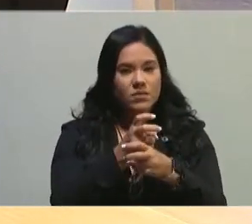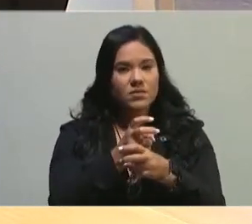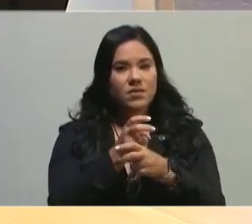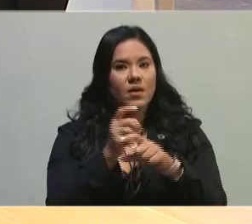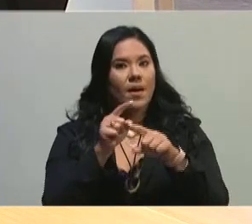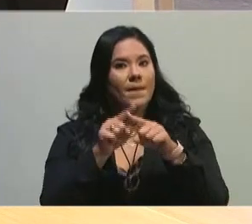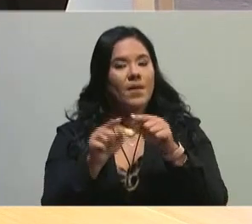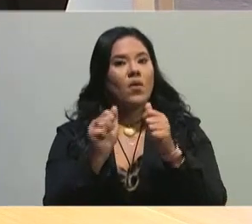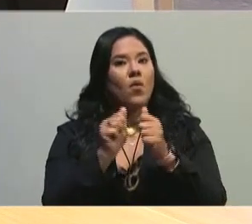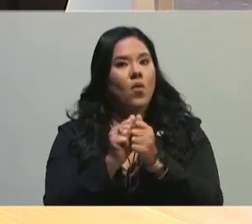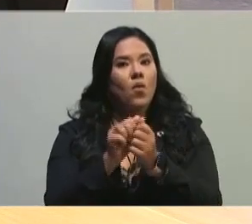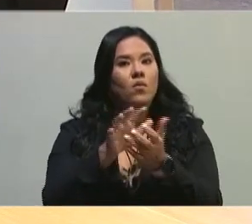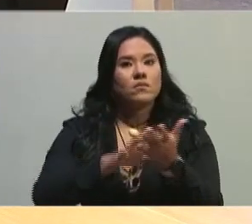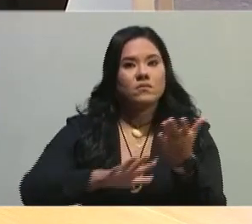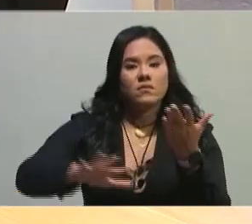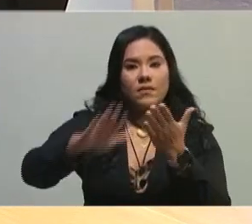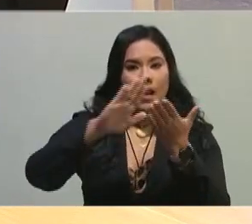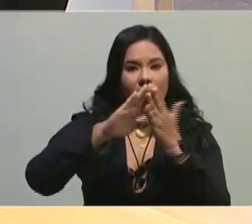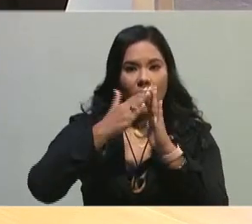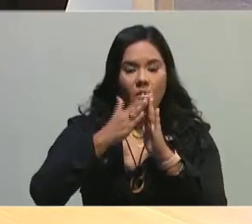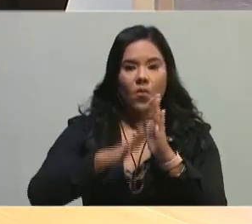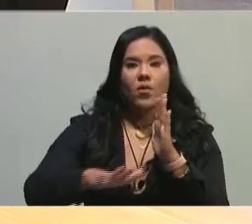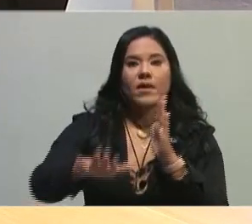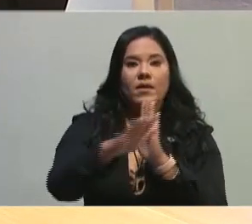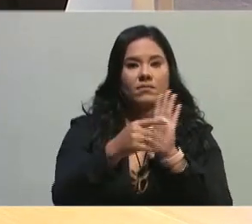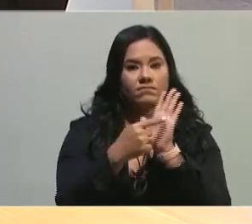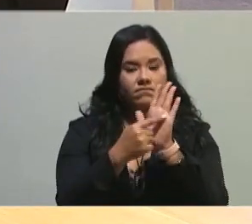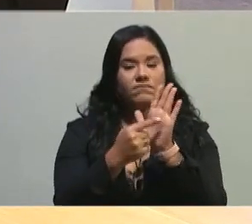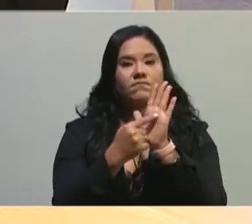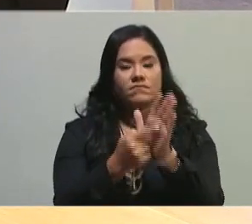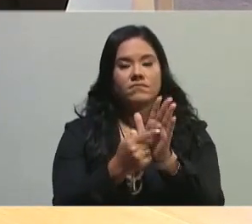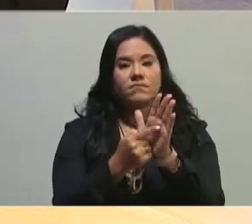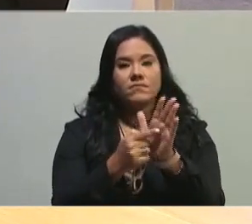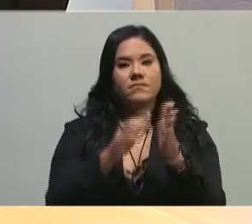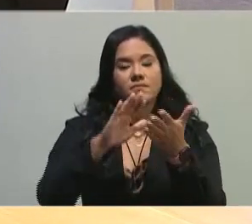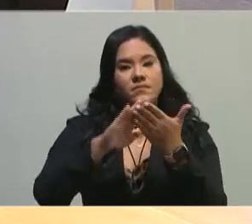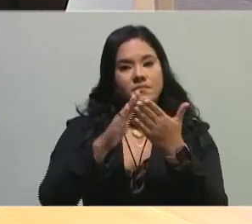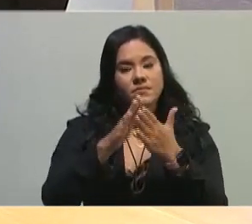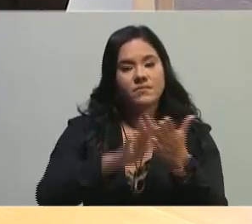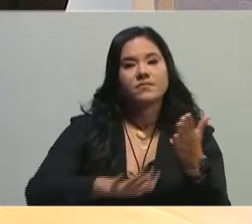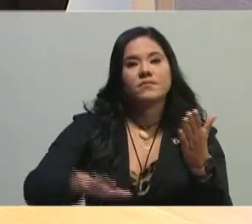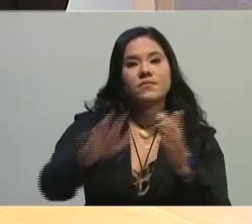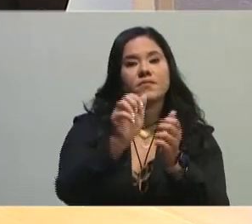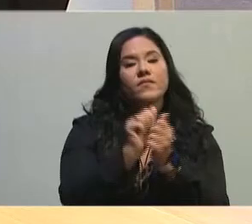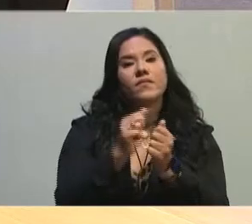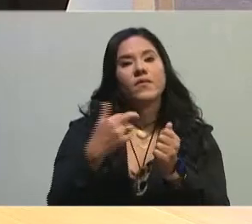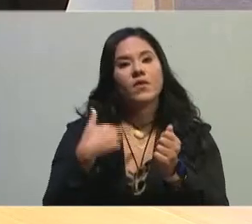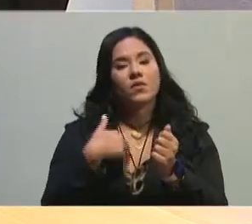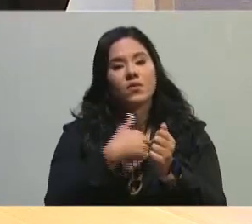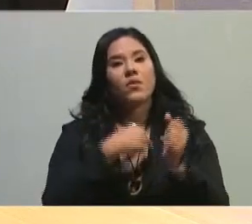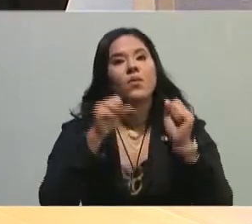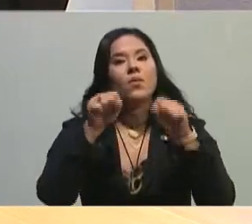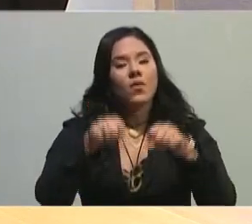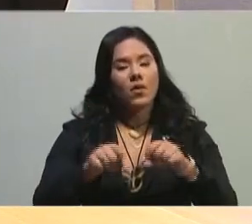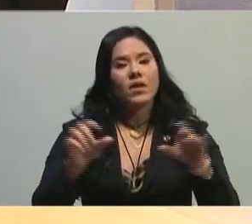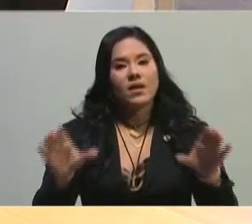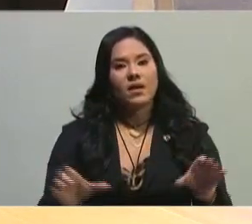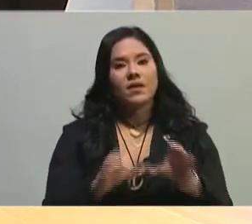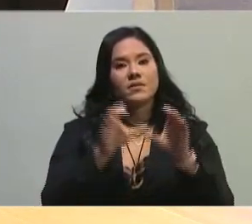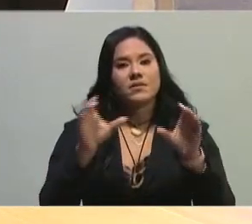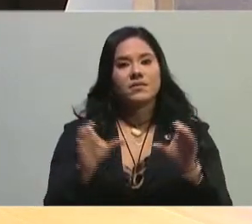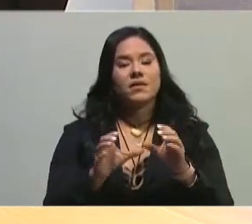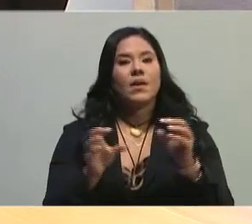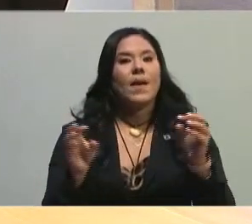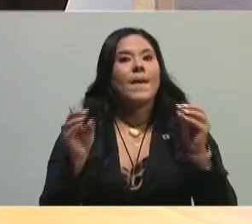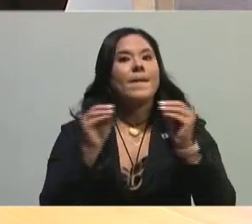con la comunidad nosotros llevando el material se integra la comunidad junto con nosotros a poder hacer